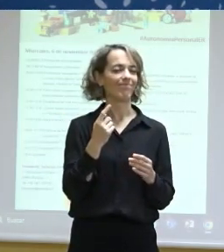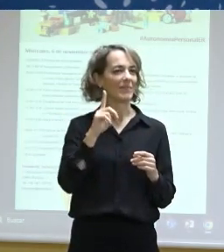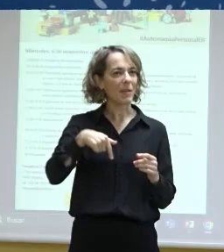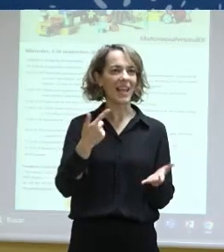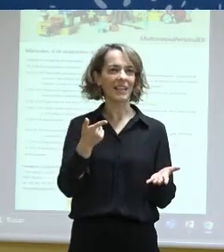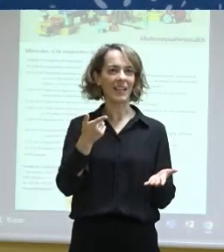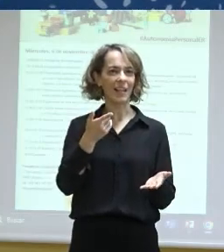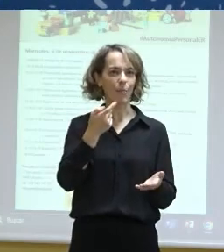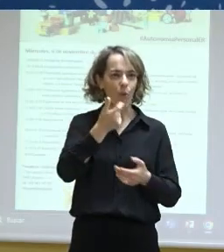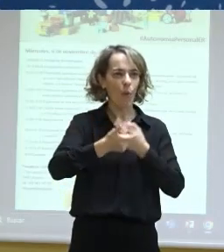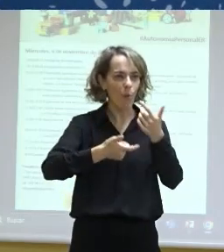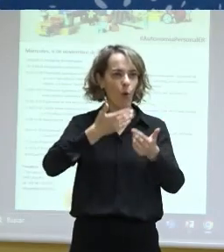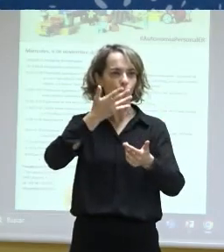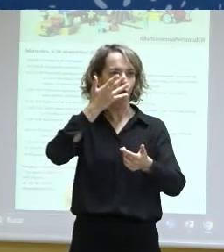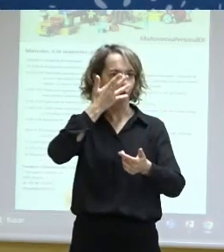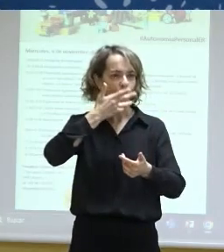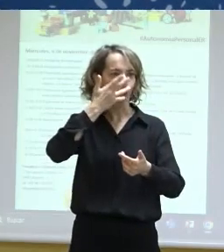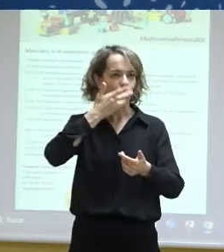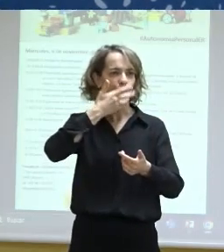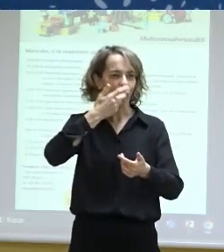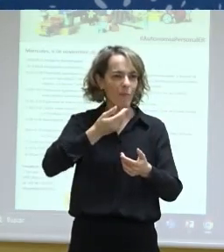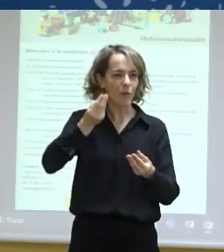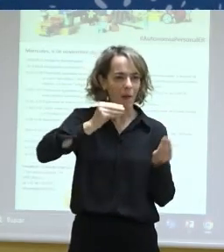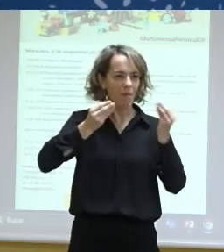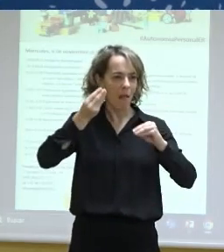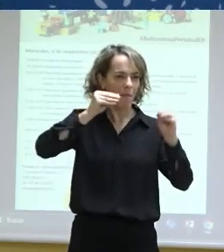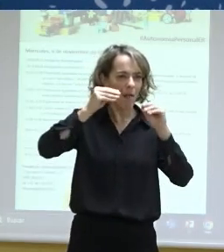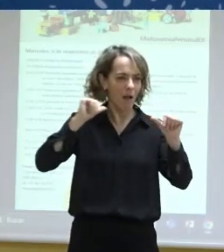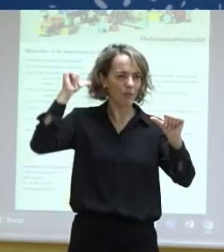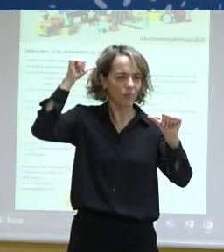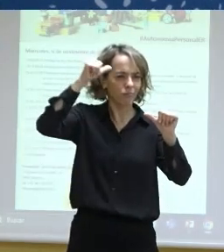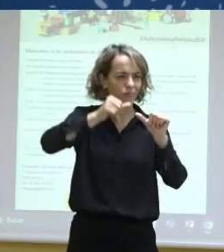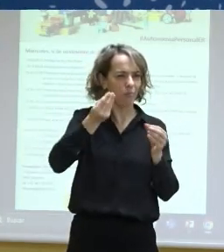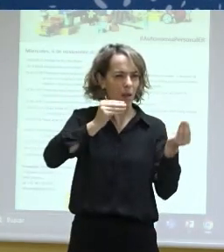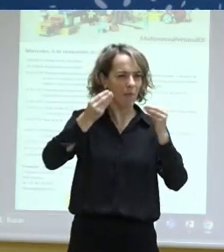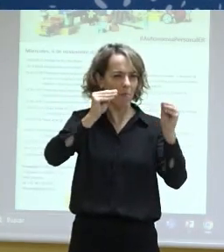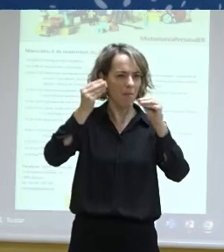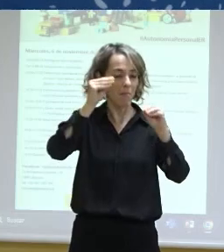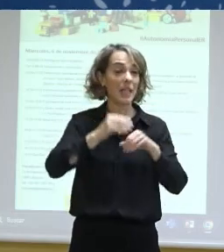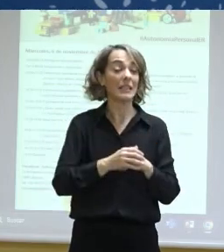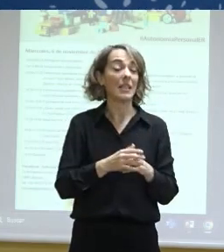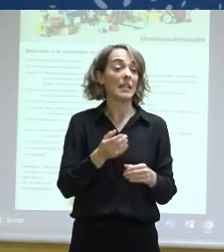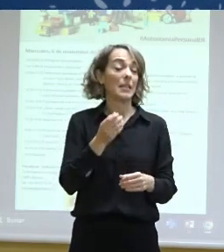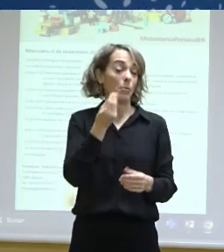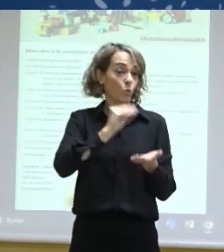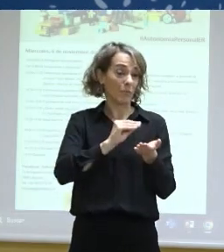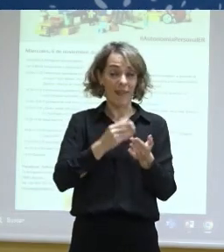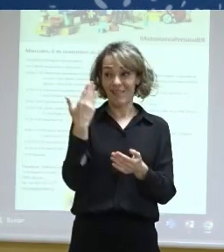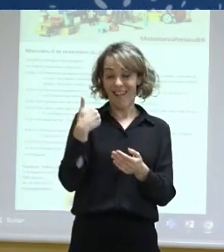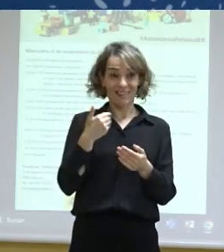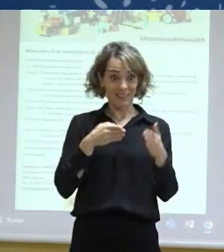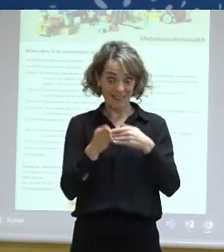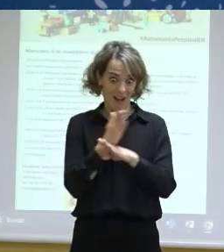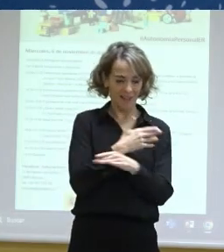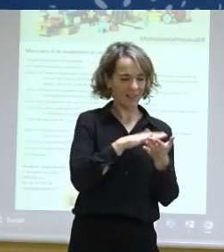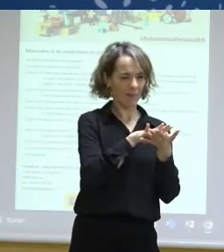conocimiento se está generando a lo largo de los años. Es cierto también que muchas veces, lo hablábamos antes de entrar aquí,